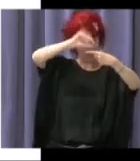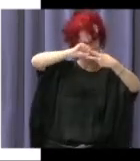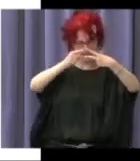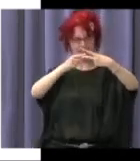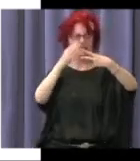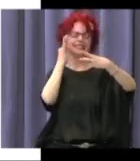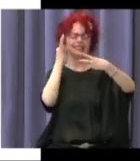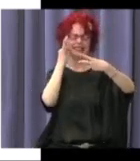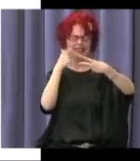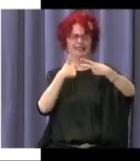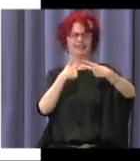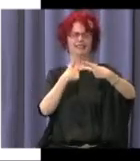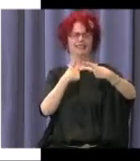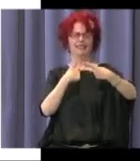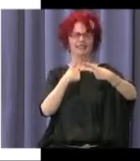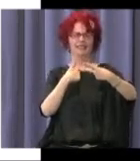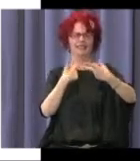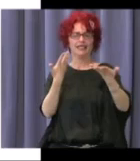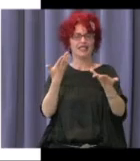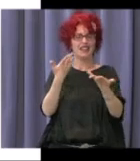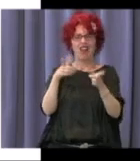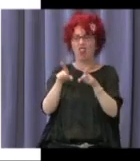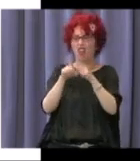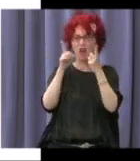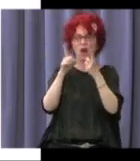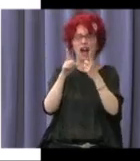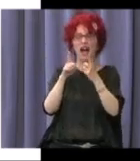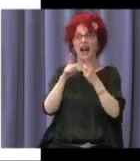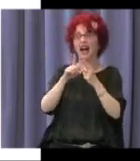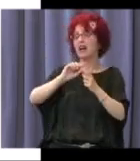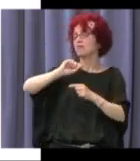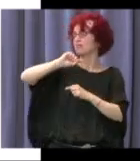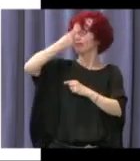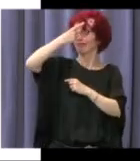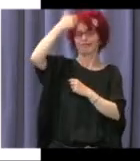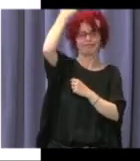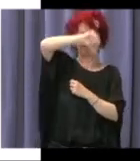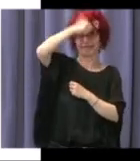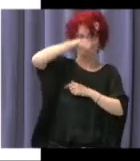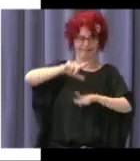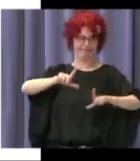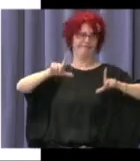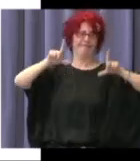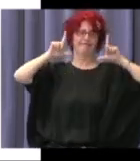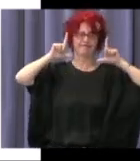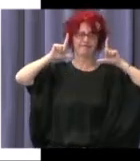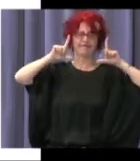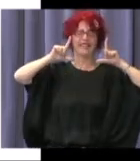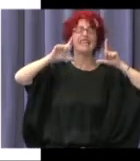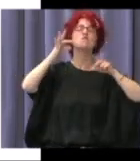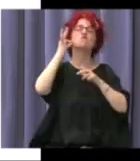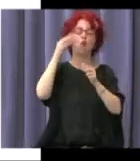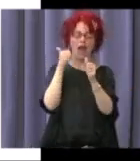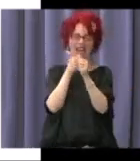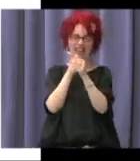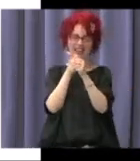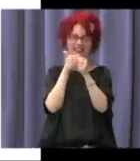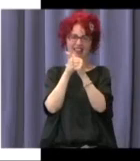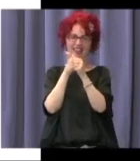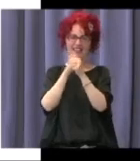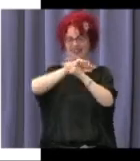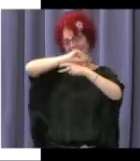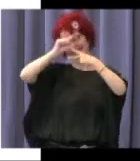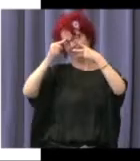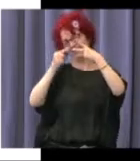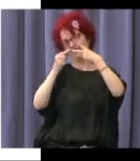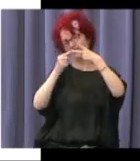El masculino, aunque haya salido al revés, el orden es lo masculino delante del femenino. ¿Qué explicación tiene? Ninguna, más